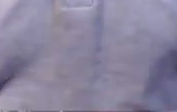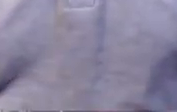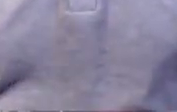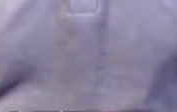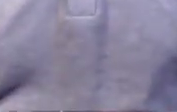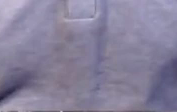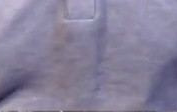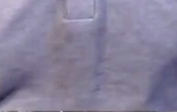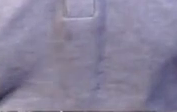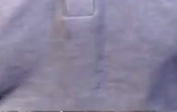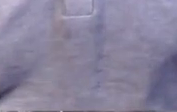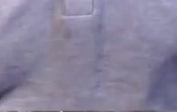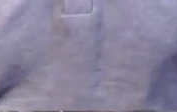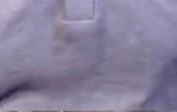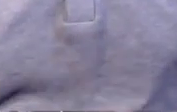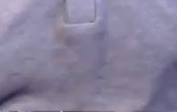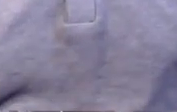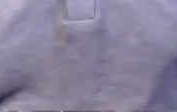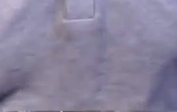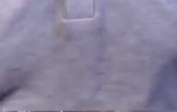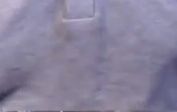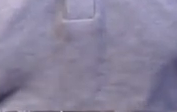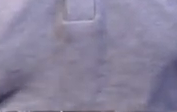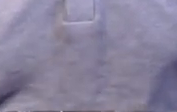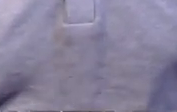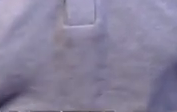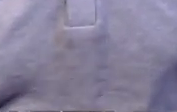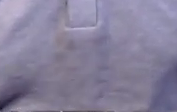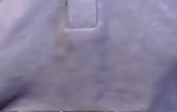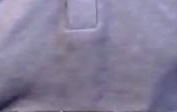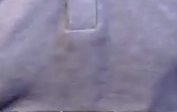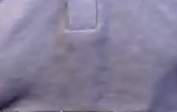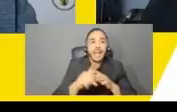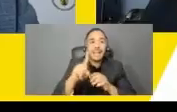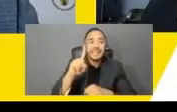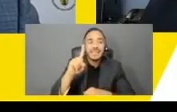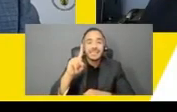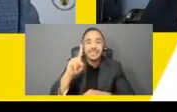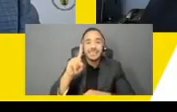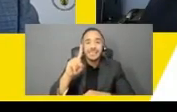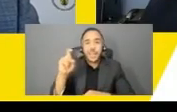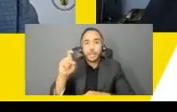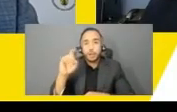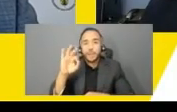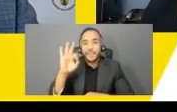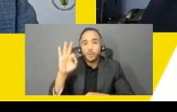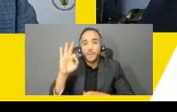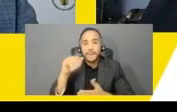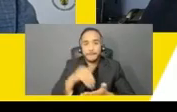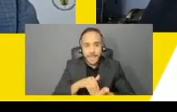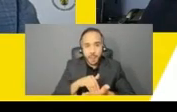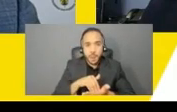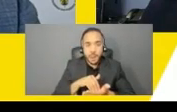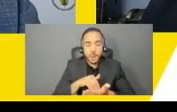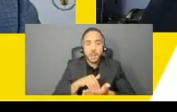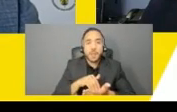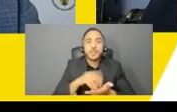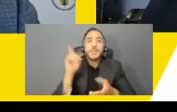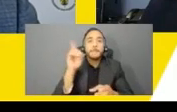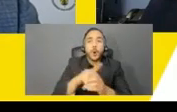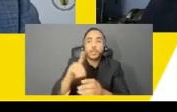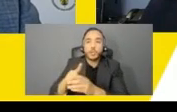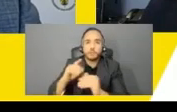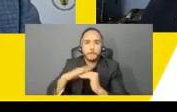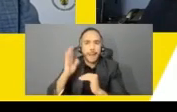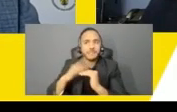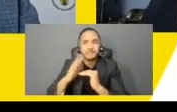que Pantoja recordó que los primeros en recibir el nuevo estímulo económico federal serán los contribuyentes que radicaron